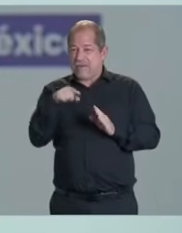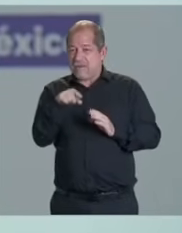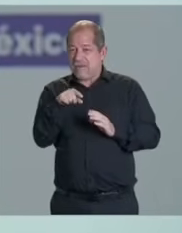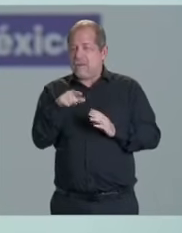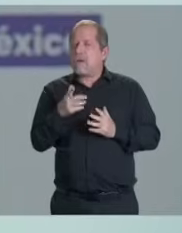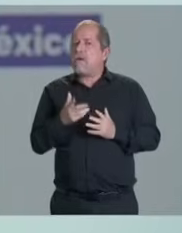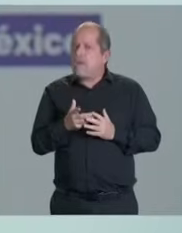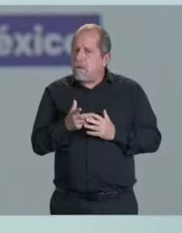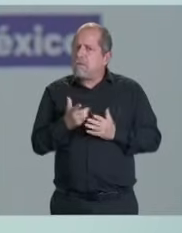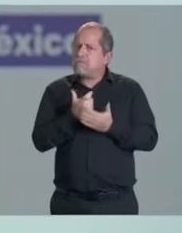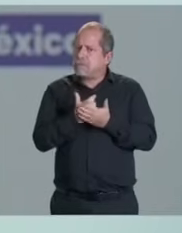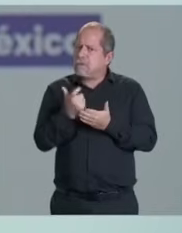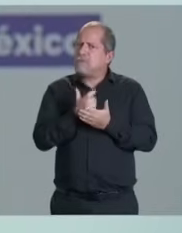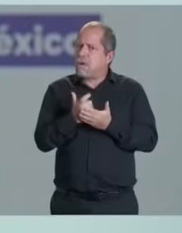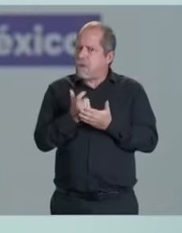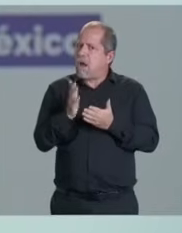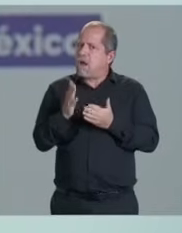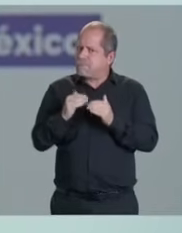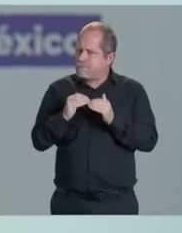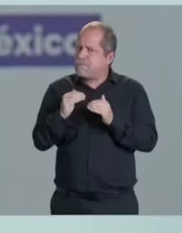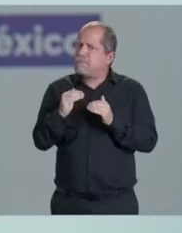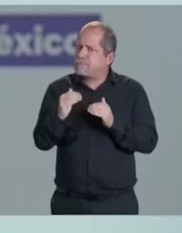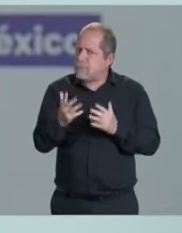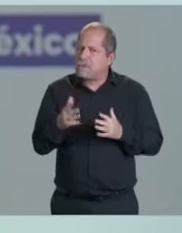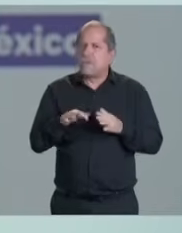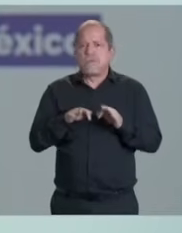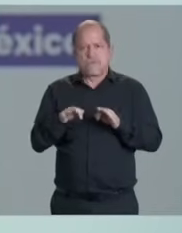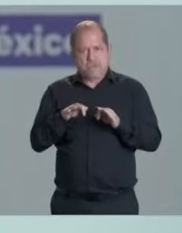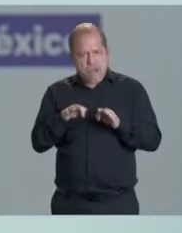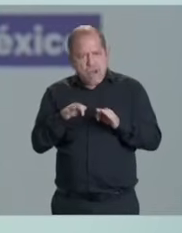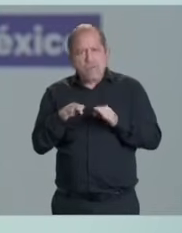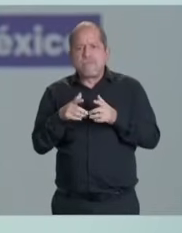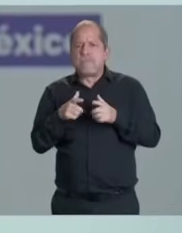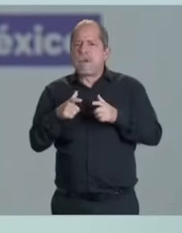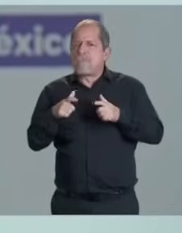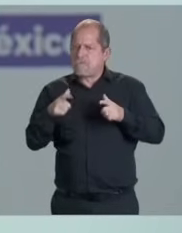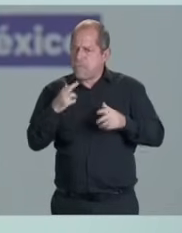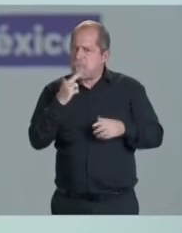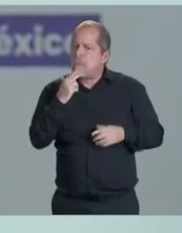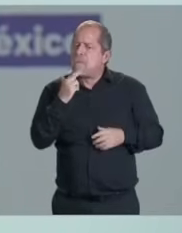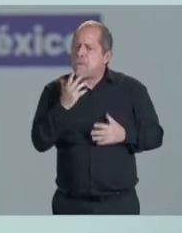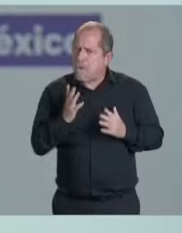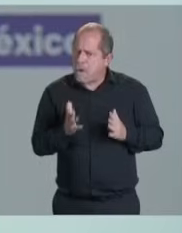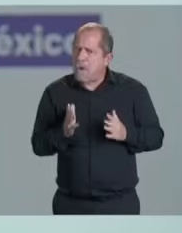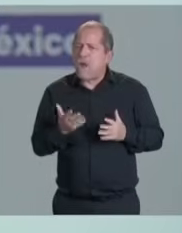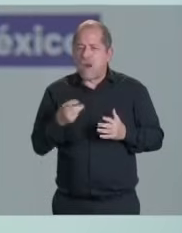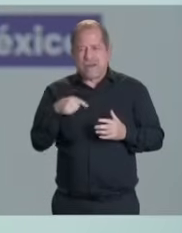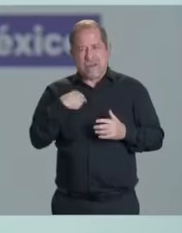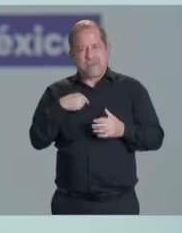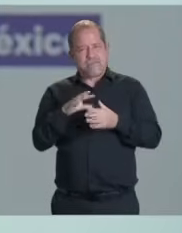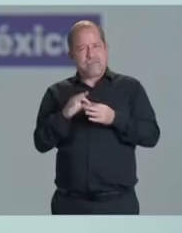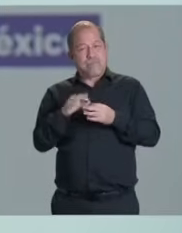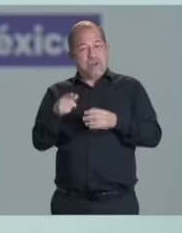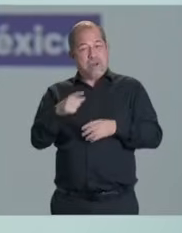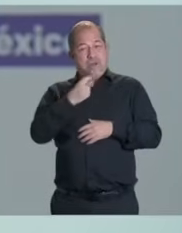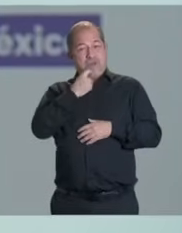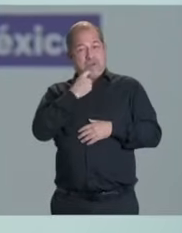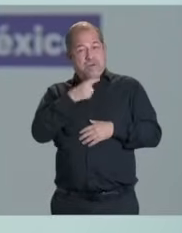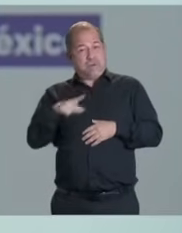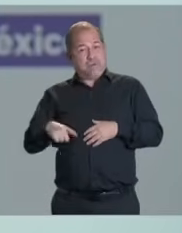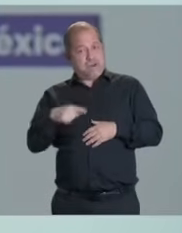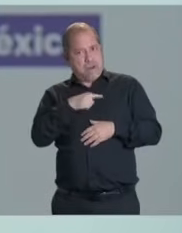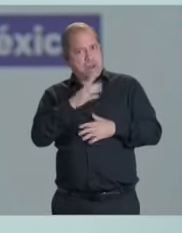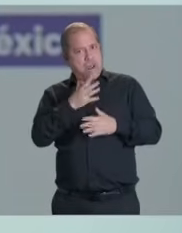salarios, ha habido más empleo. Ahora voy a decir cada uno de los logros de este gobierno. Y es muy claro,